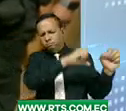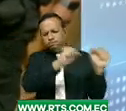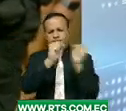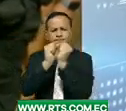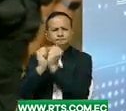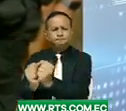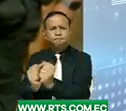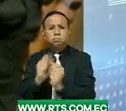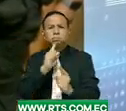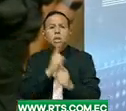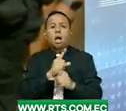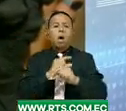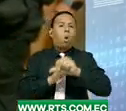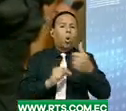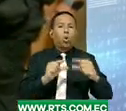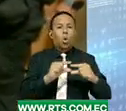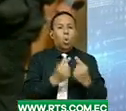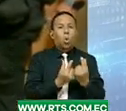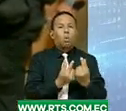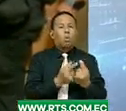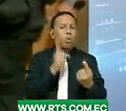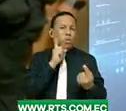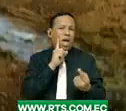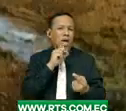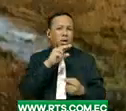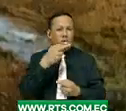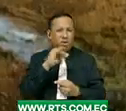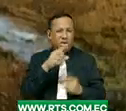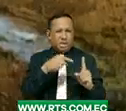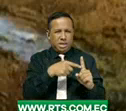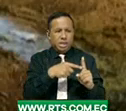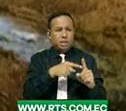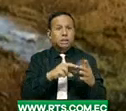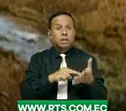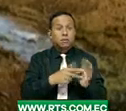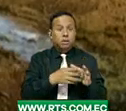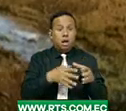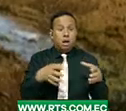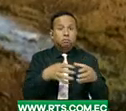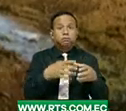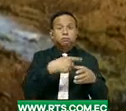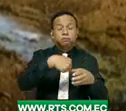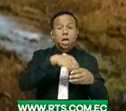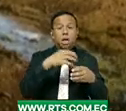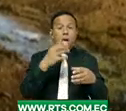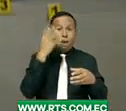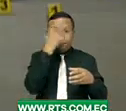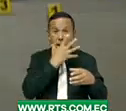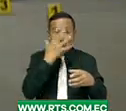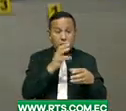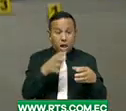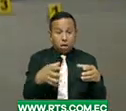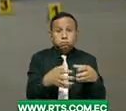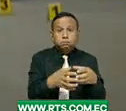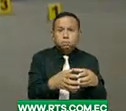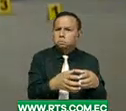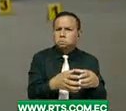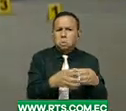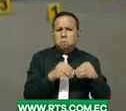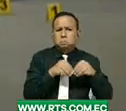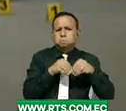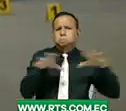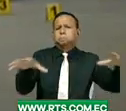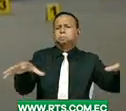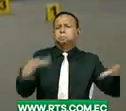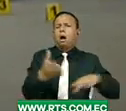del Negro G hayan salido de su jurisdicción, es decir, del cantón fronterizo de San Lorenzo. En los últimos meses se han registrado